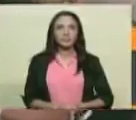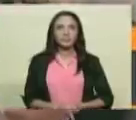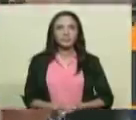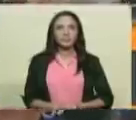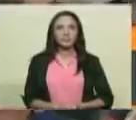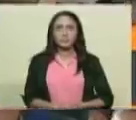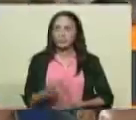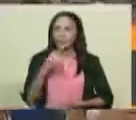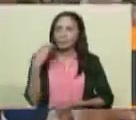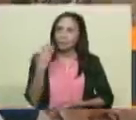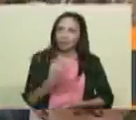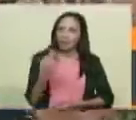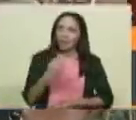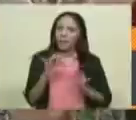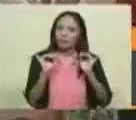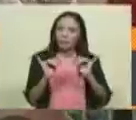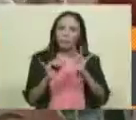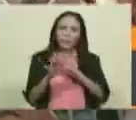Esa es la verdad.